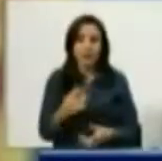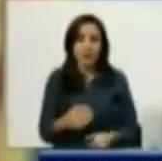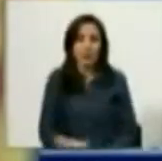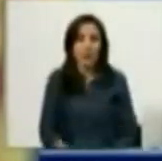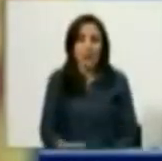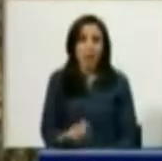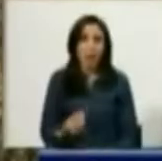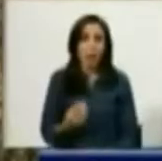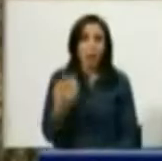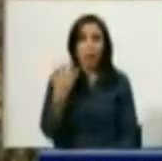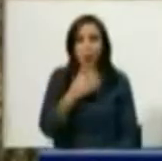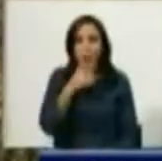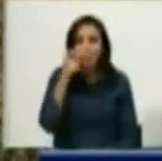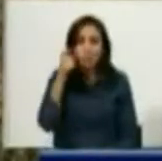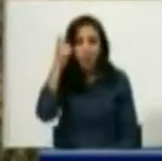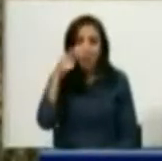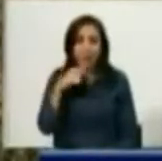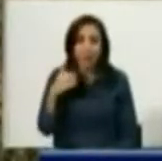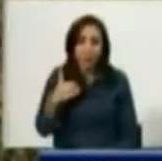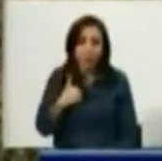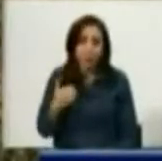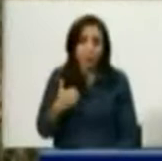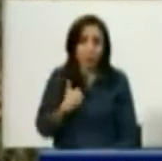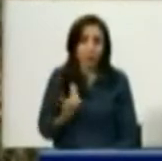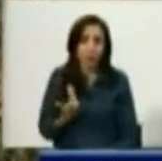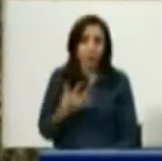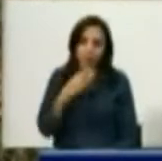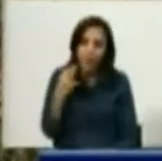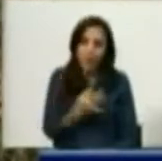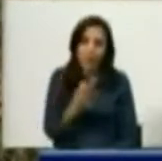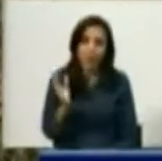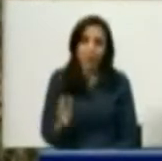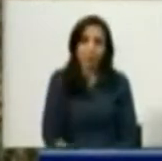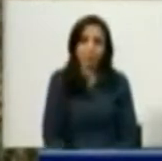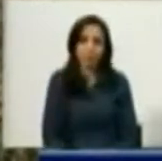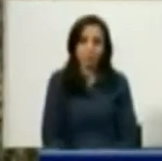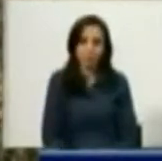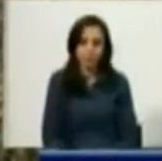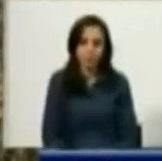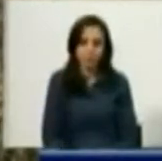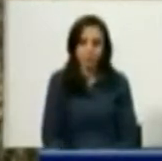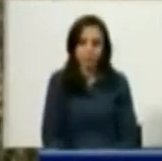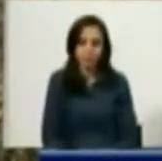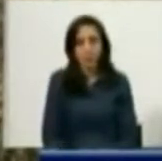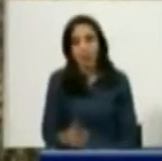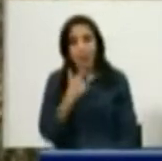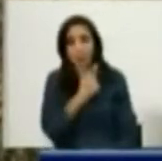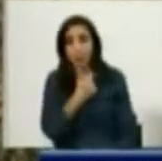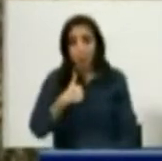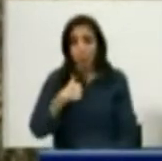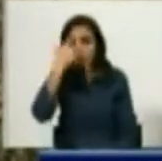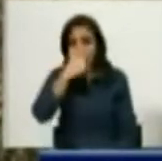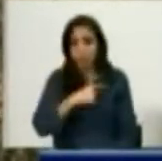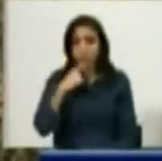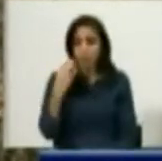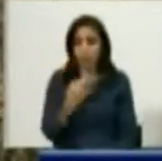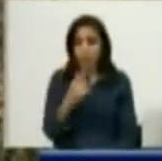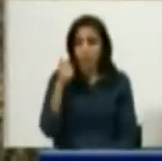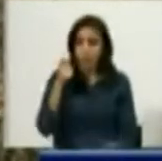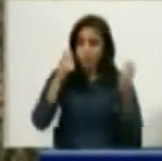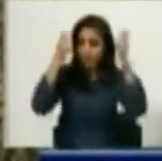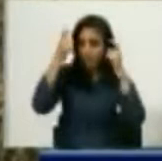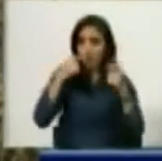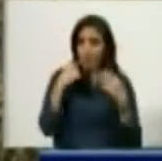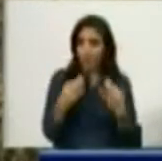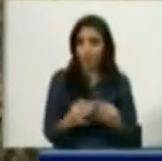Chávez lo estaríamos acuchillando detrás de la figura decir no yo soy chavista yo soy